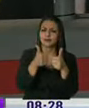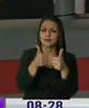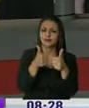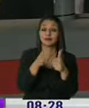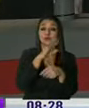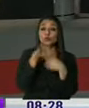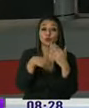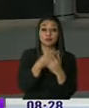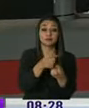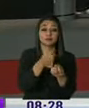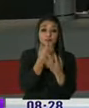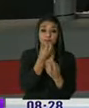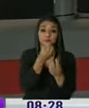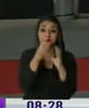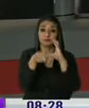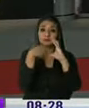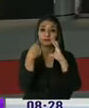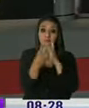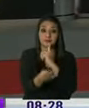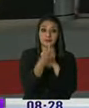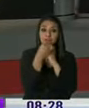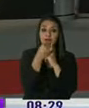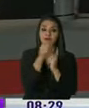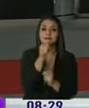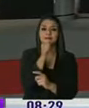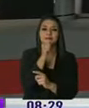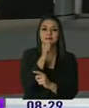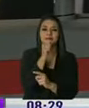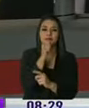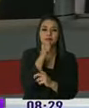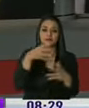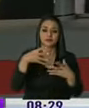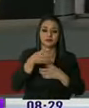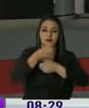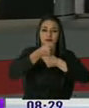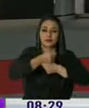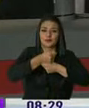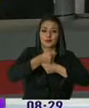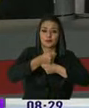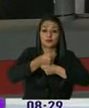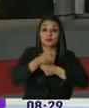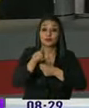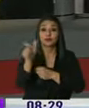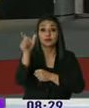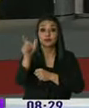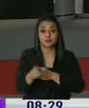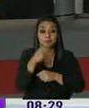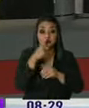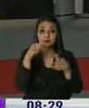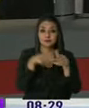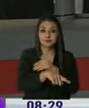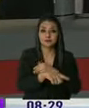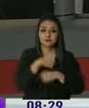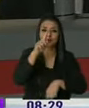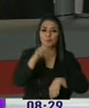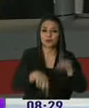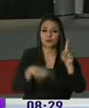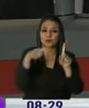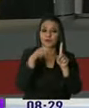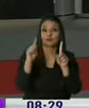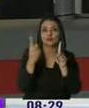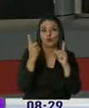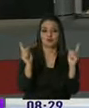todo lo que usted nos envía llega absolutamente con la confidencialidad de que solamente la persona que usted envía o